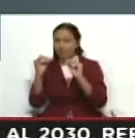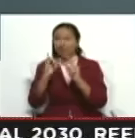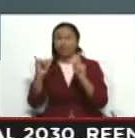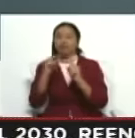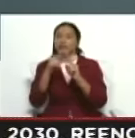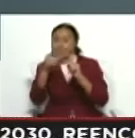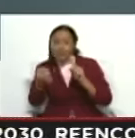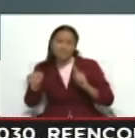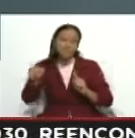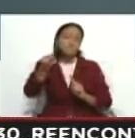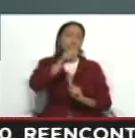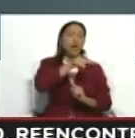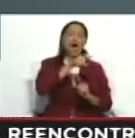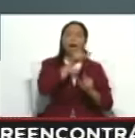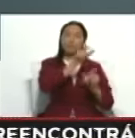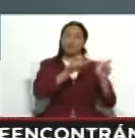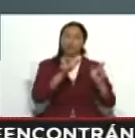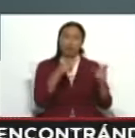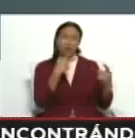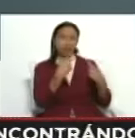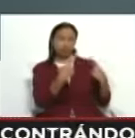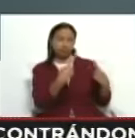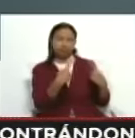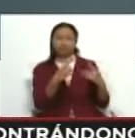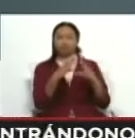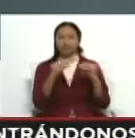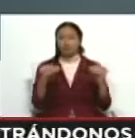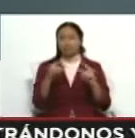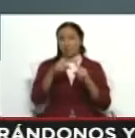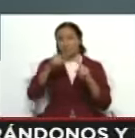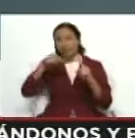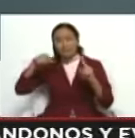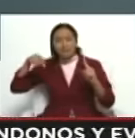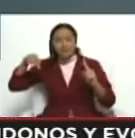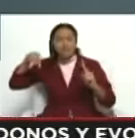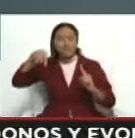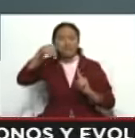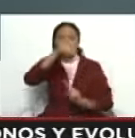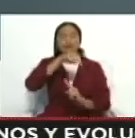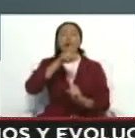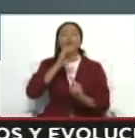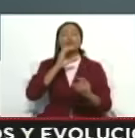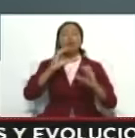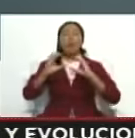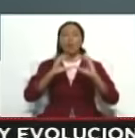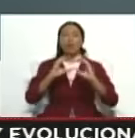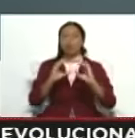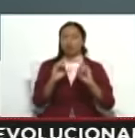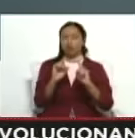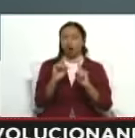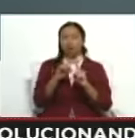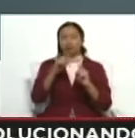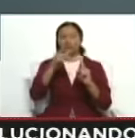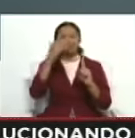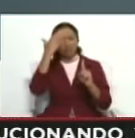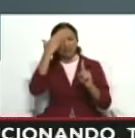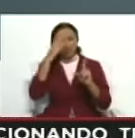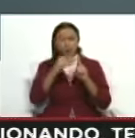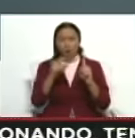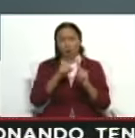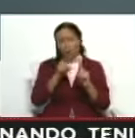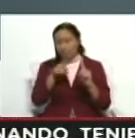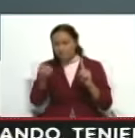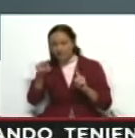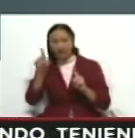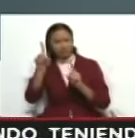plan. Y tenían conocimiento, ahí se ve clarito, que sabían todo lo que iba a ocurrir con el tema Gedeón.